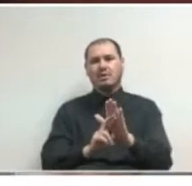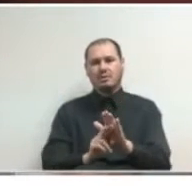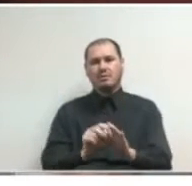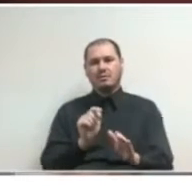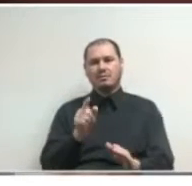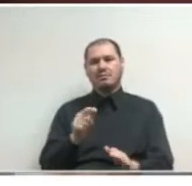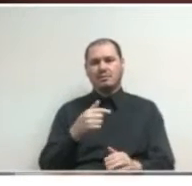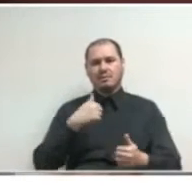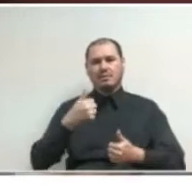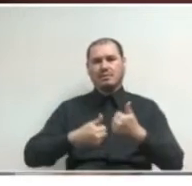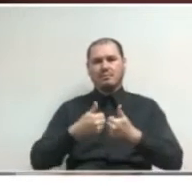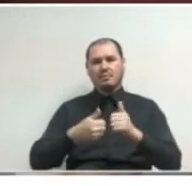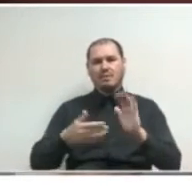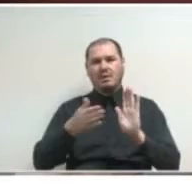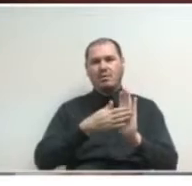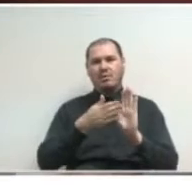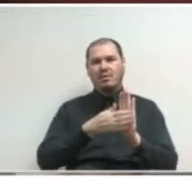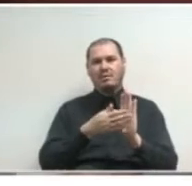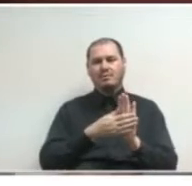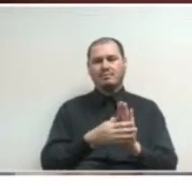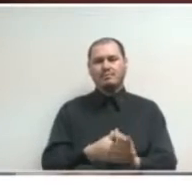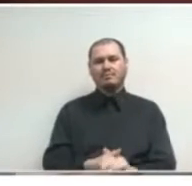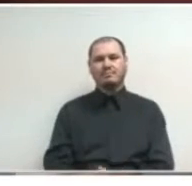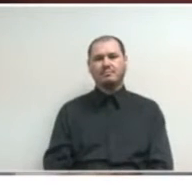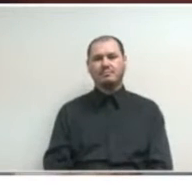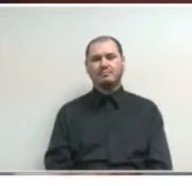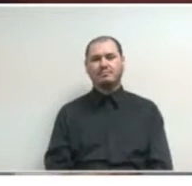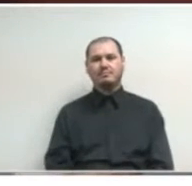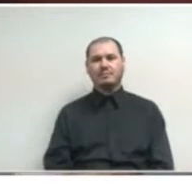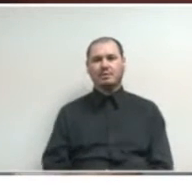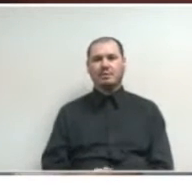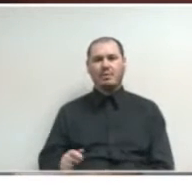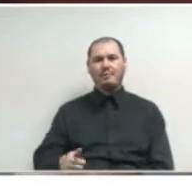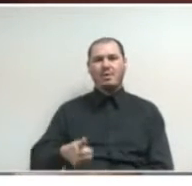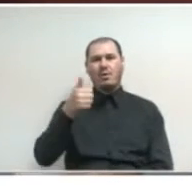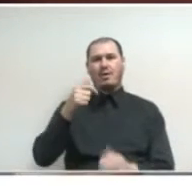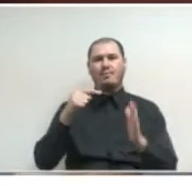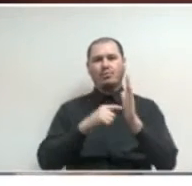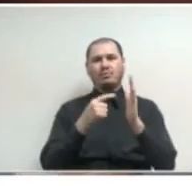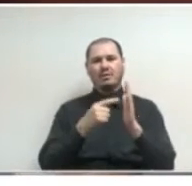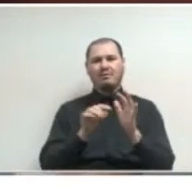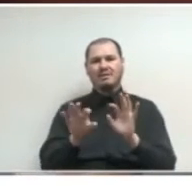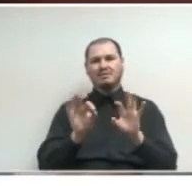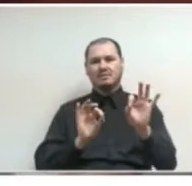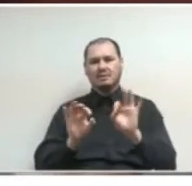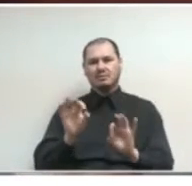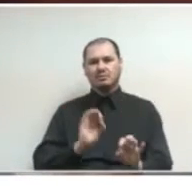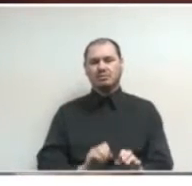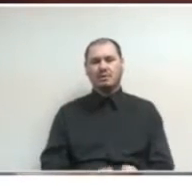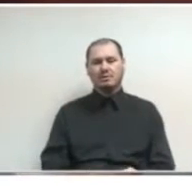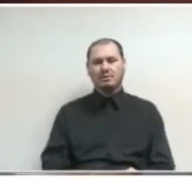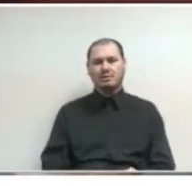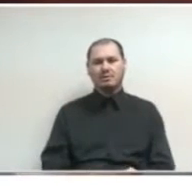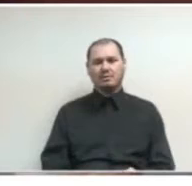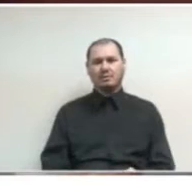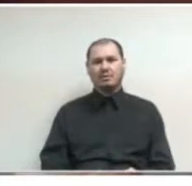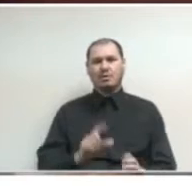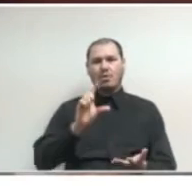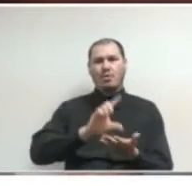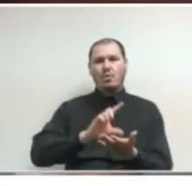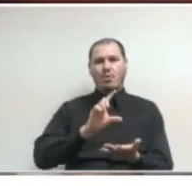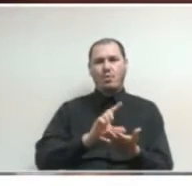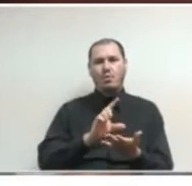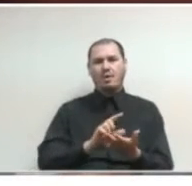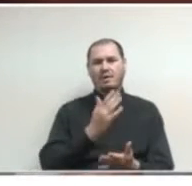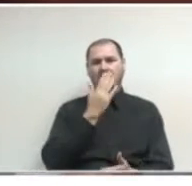dispone por acordada. Beático, acordar los pibes. Los mejores puntajes. Y puntos esta vez, oye, seleccionada bajo hojina. Pecho ahí, pe, base